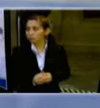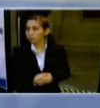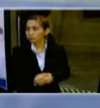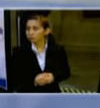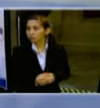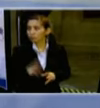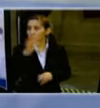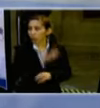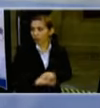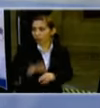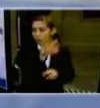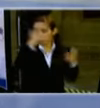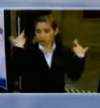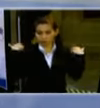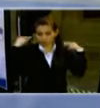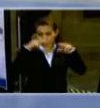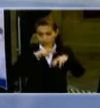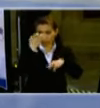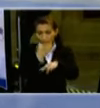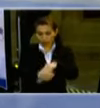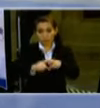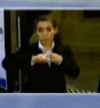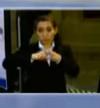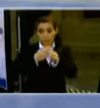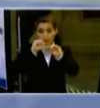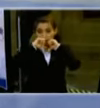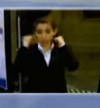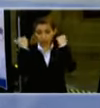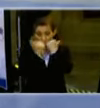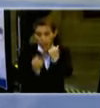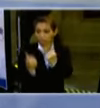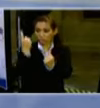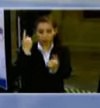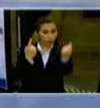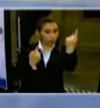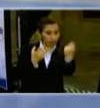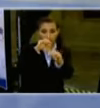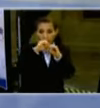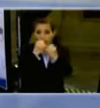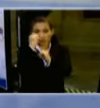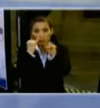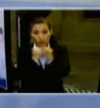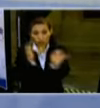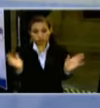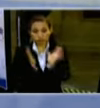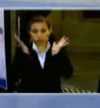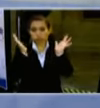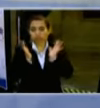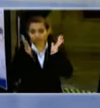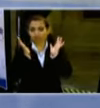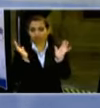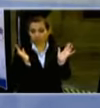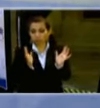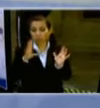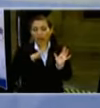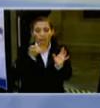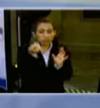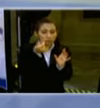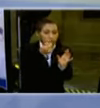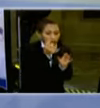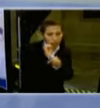En el ámbito académico, este surgimiento de las organizaciones internacionales nos ha tomado por sorpresa. Hay